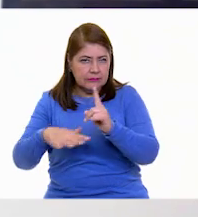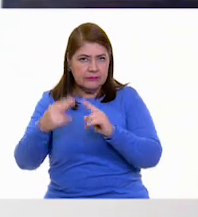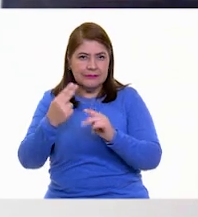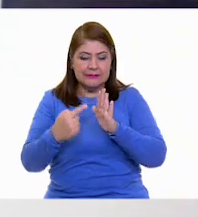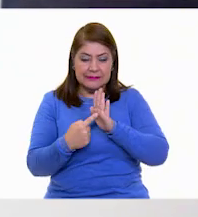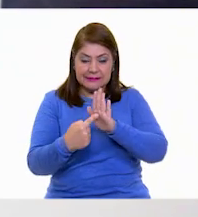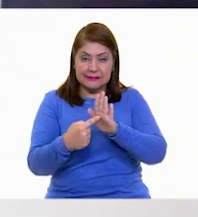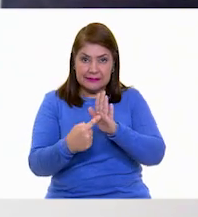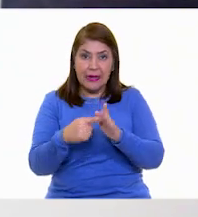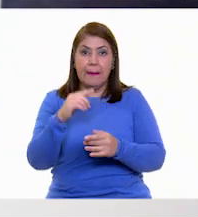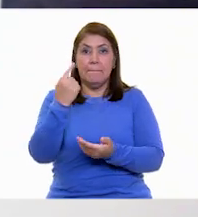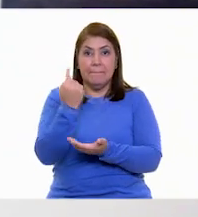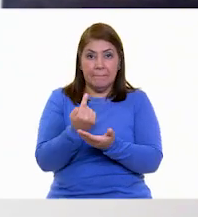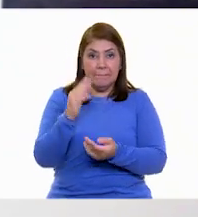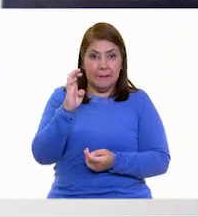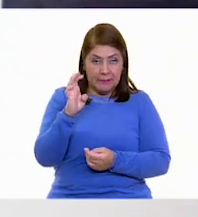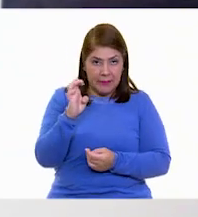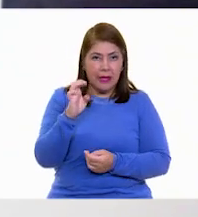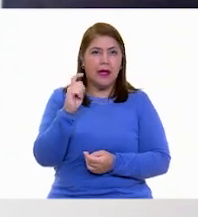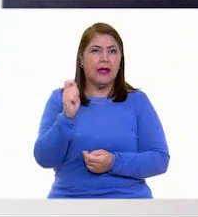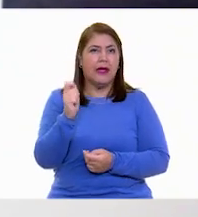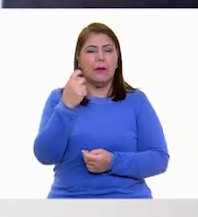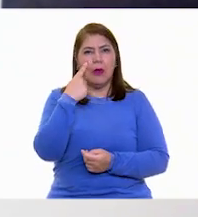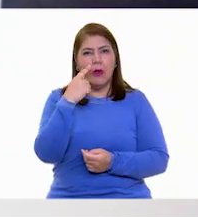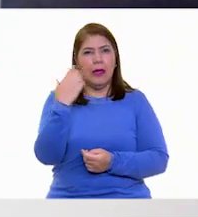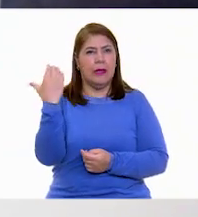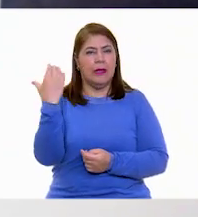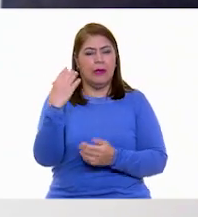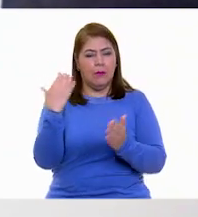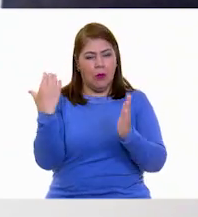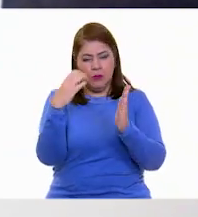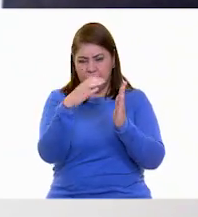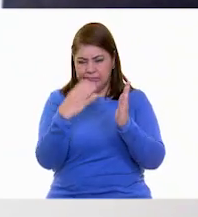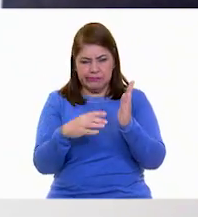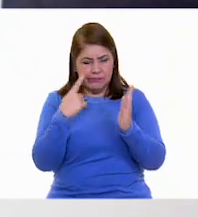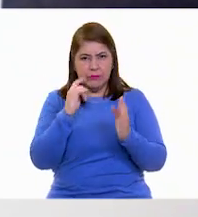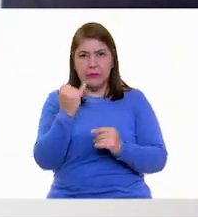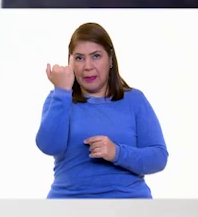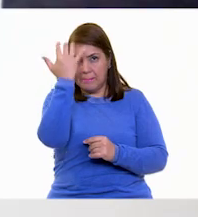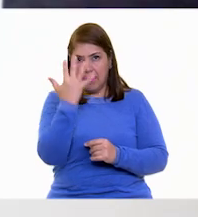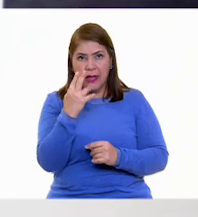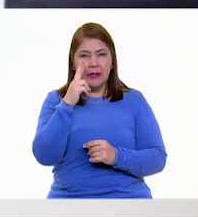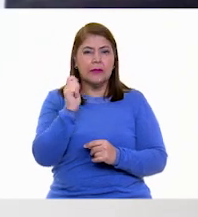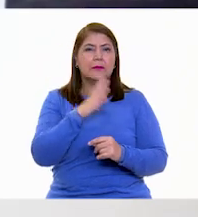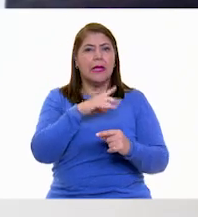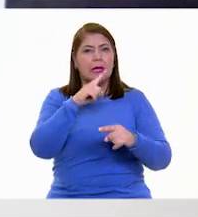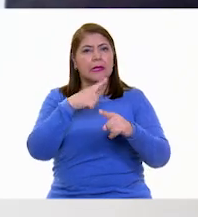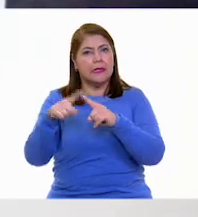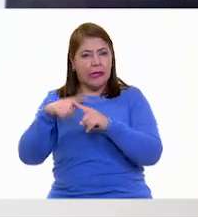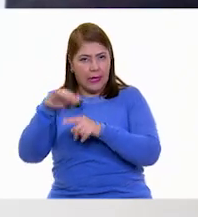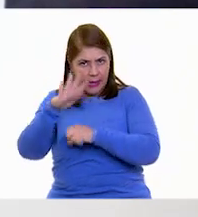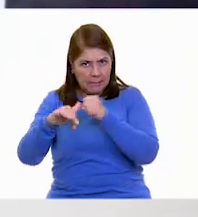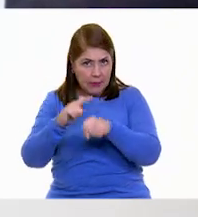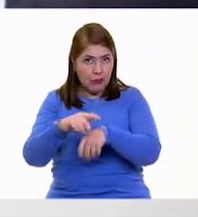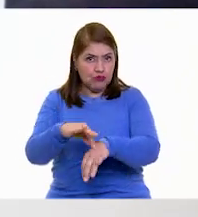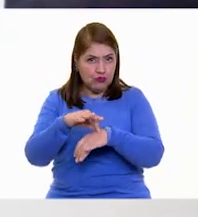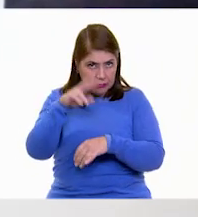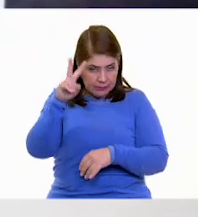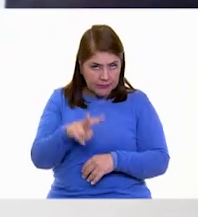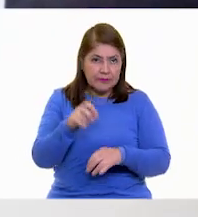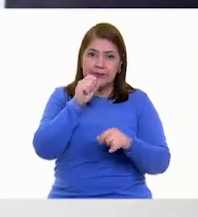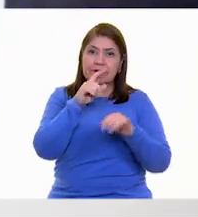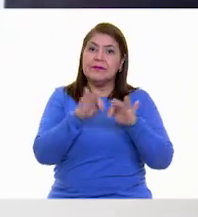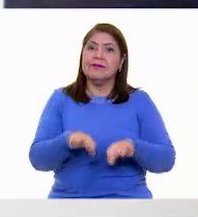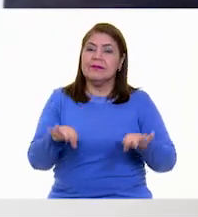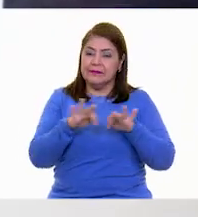mostrarle a tu bebé o niño pequeño imágenes de estos animales reales. No olvides la importancia